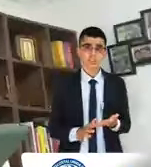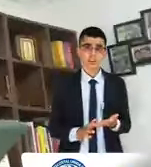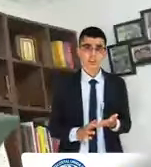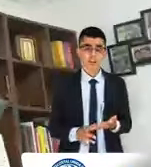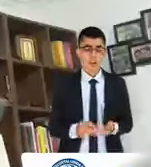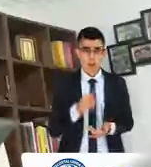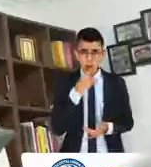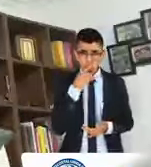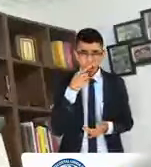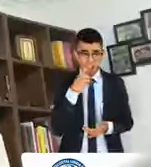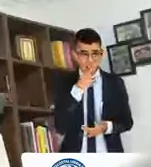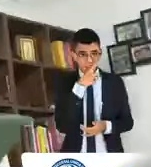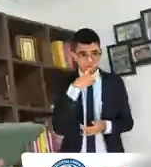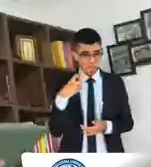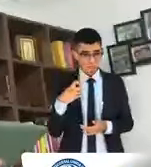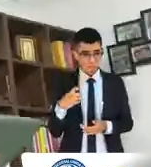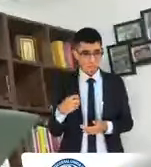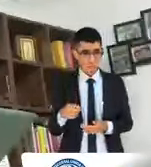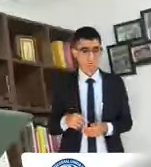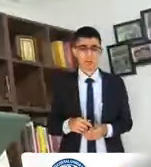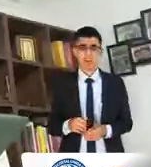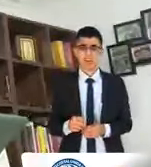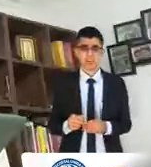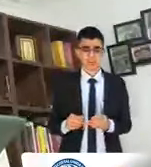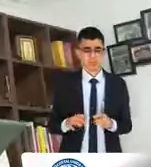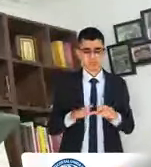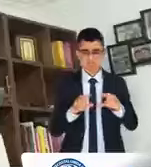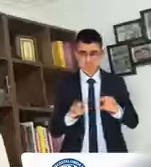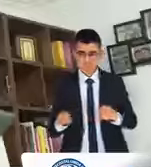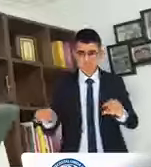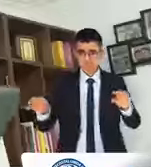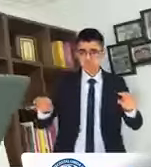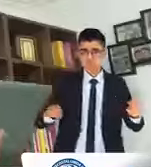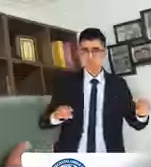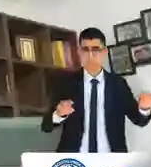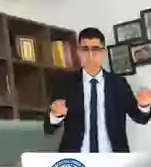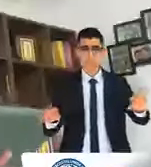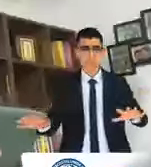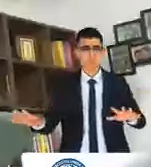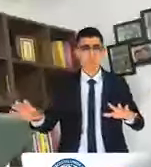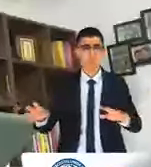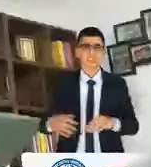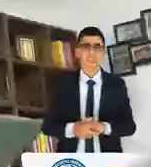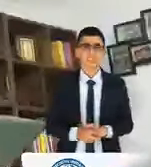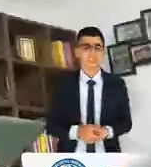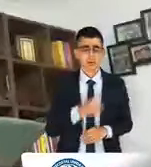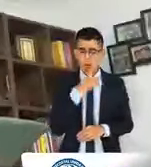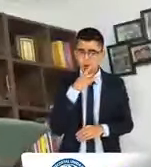podridos, putrefactos, flotando en el agua? El olor que tendría eso.